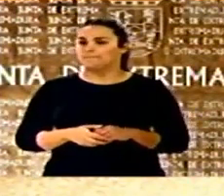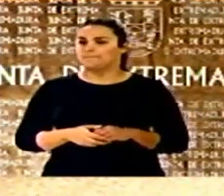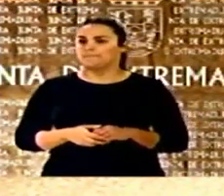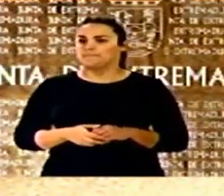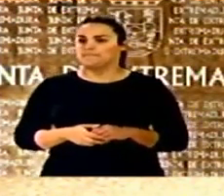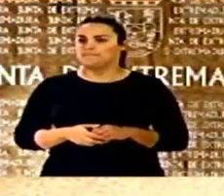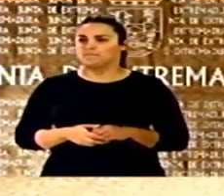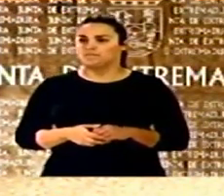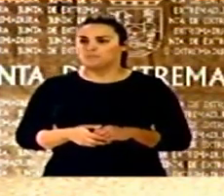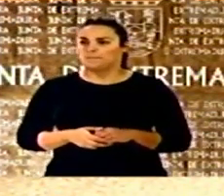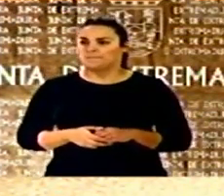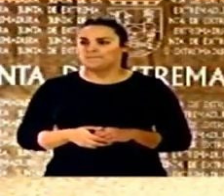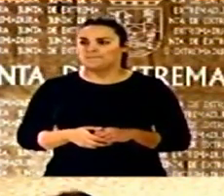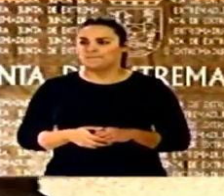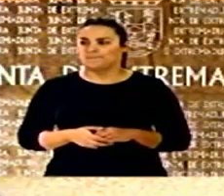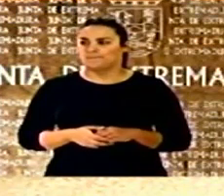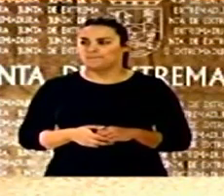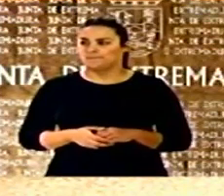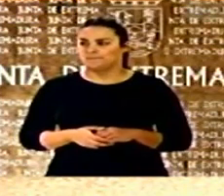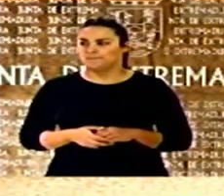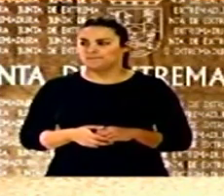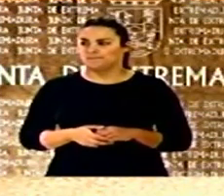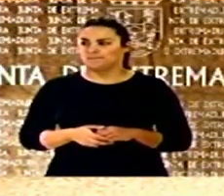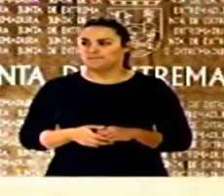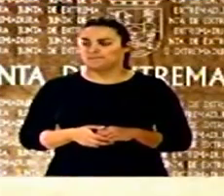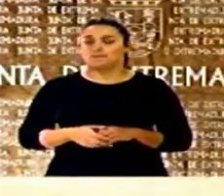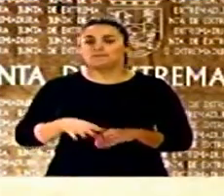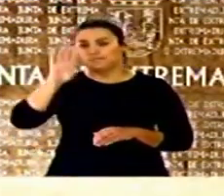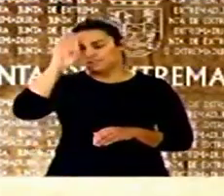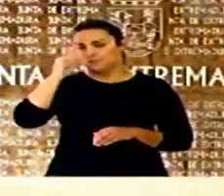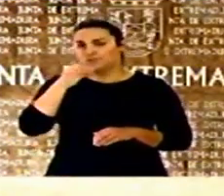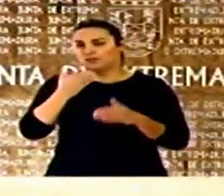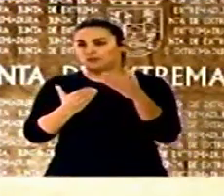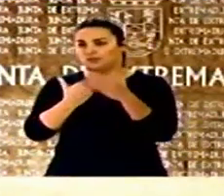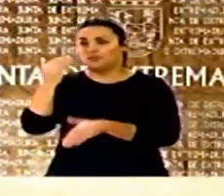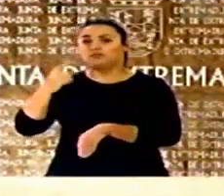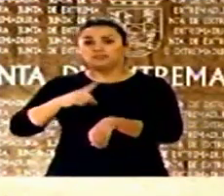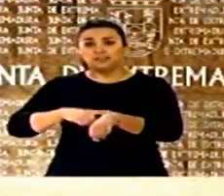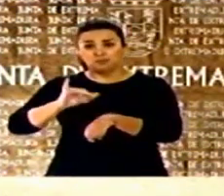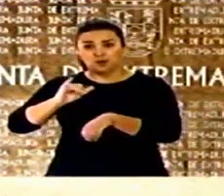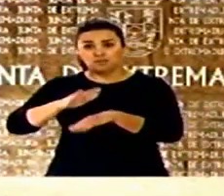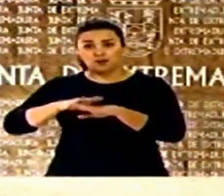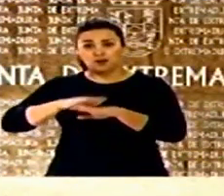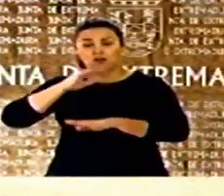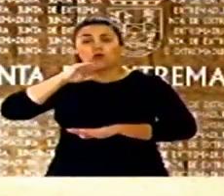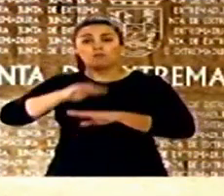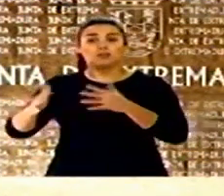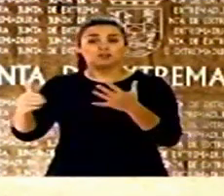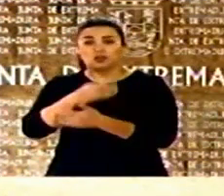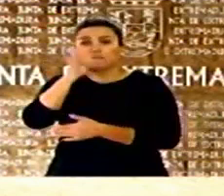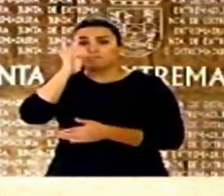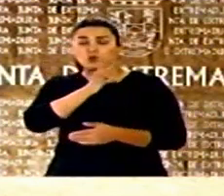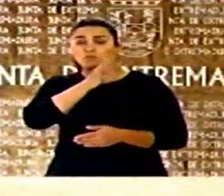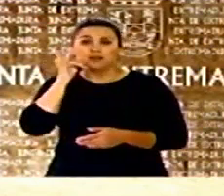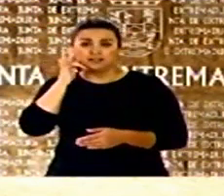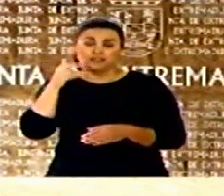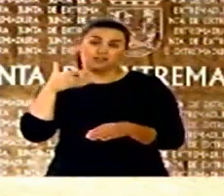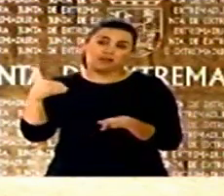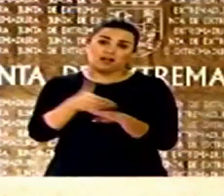van a aprobar. Esta es muy importante, la vamos a aprobar en las próximas semanas. quedan todavía algunas